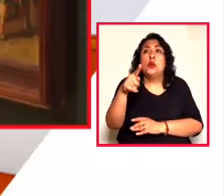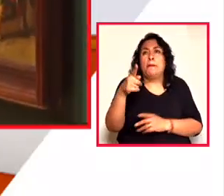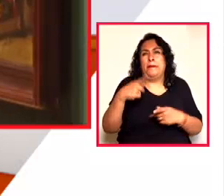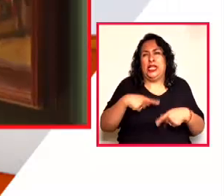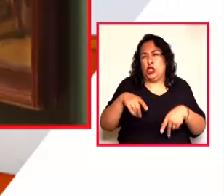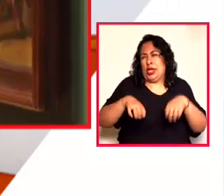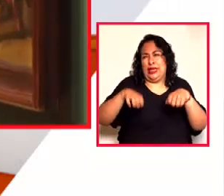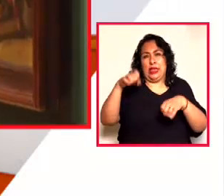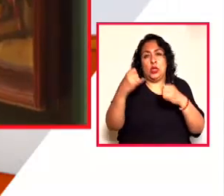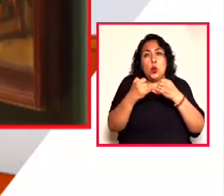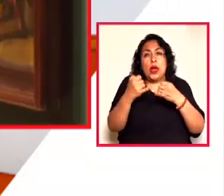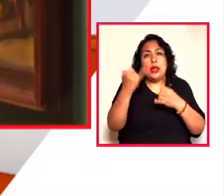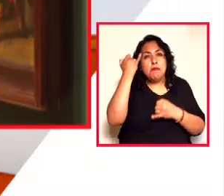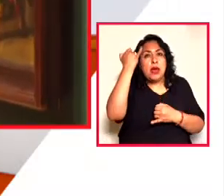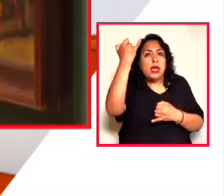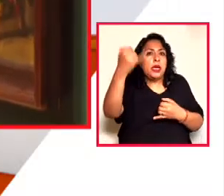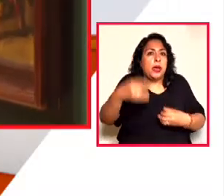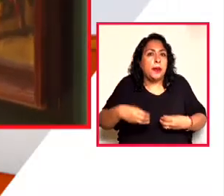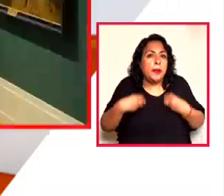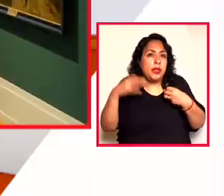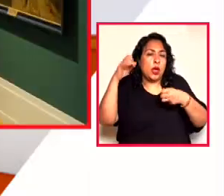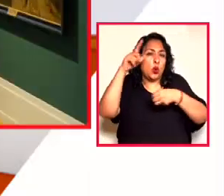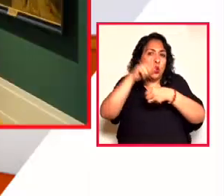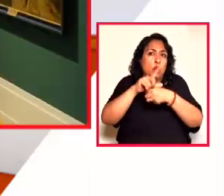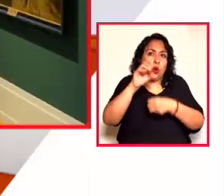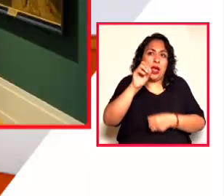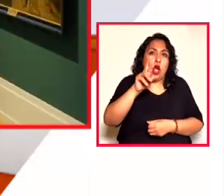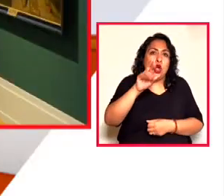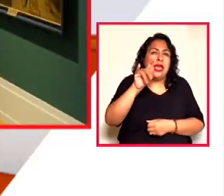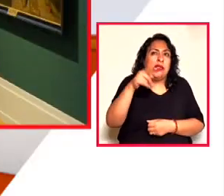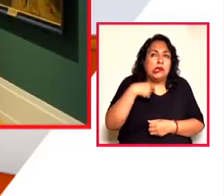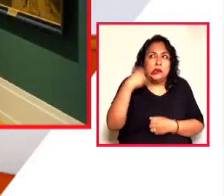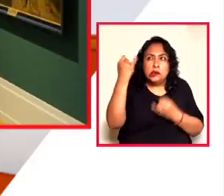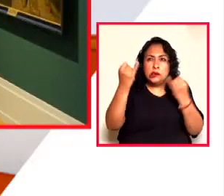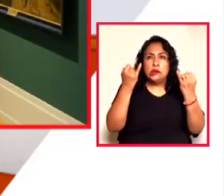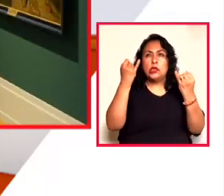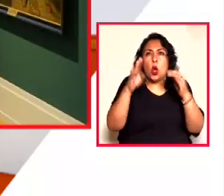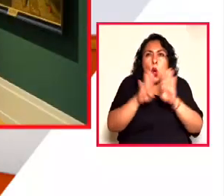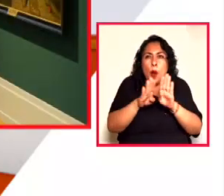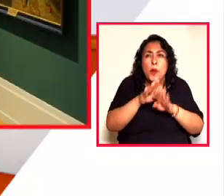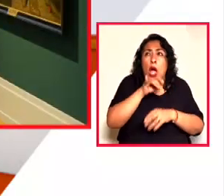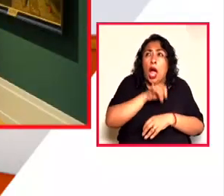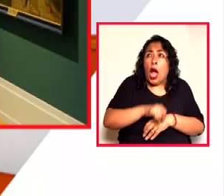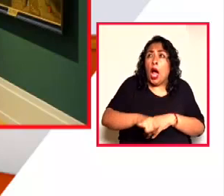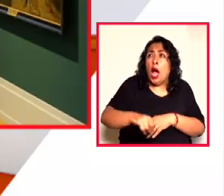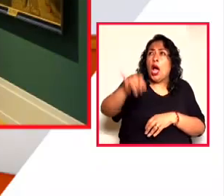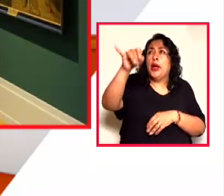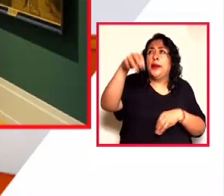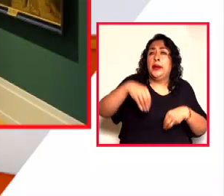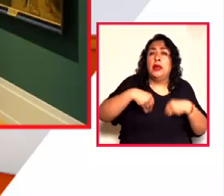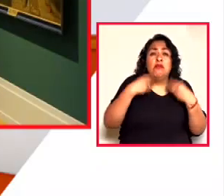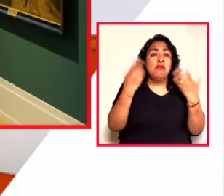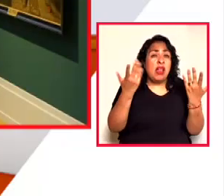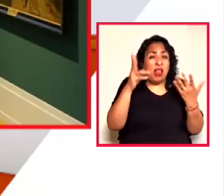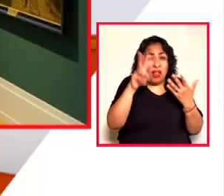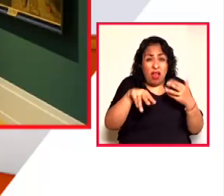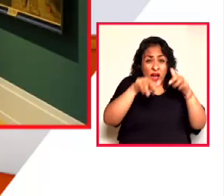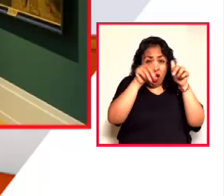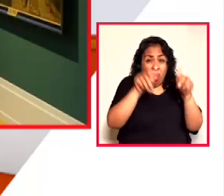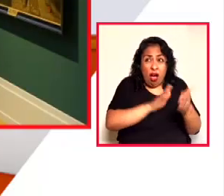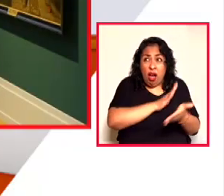imaginaban la vida y la cultura del Oriente, esos destinos tan lejanos donde casi ningún artista había